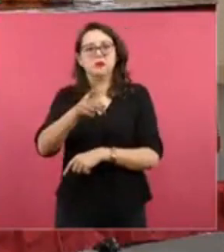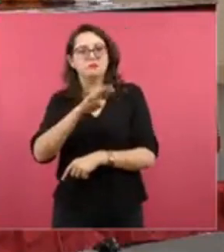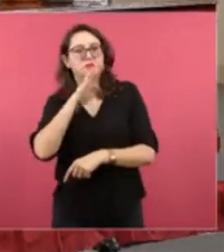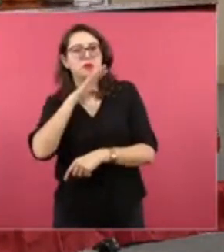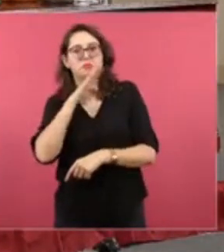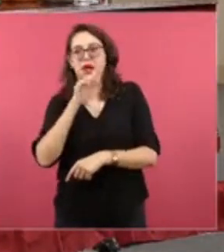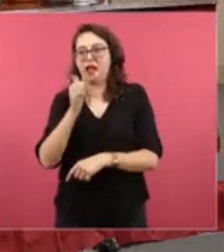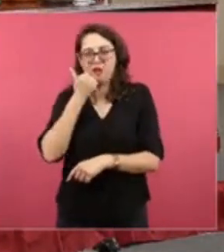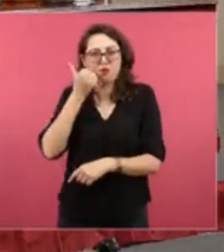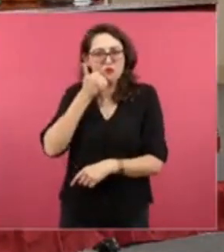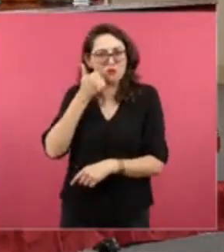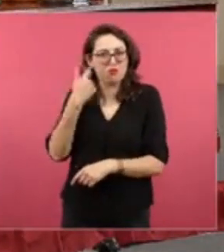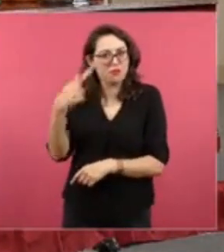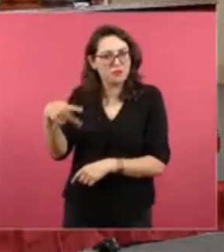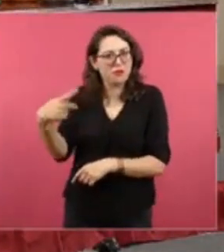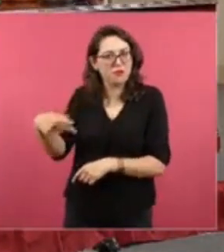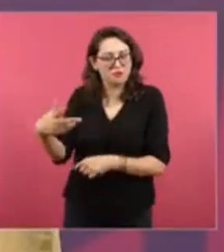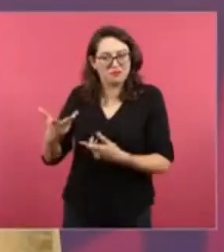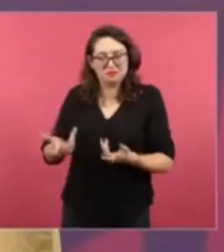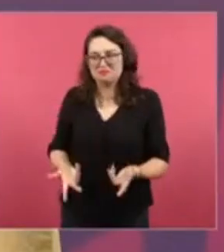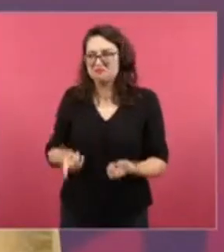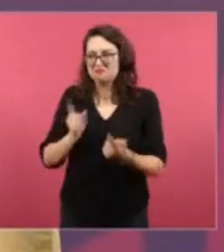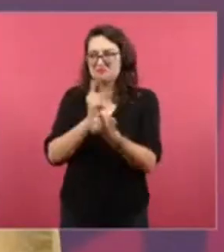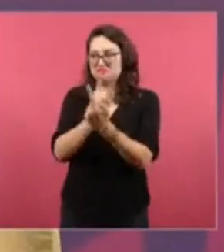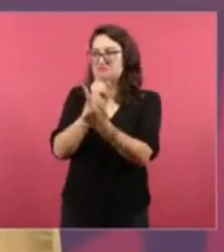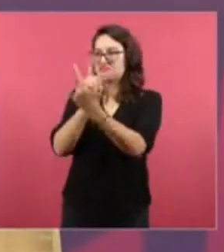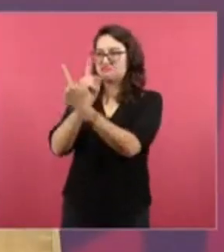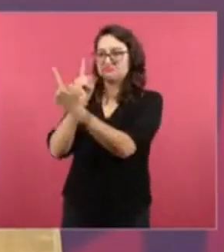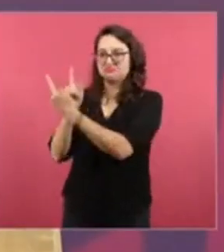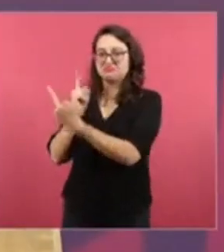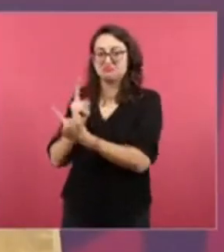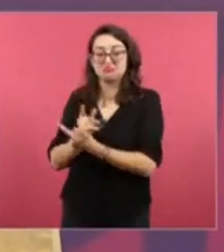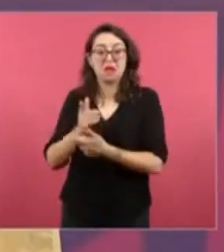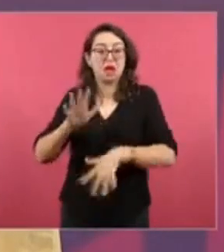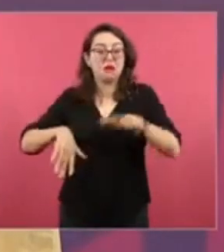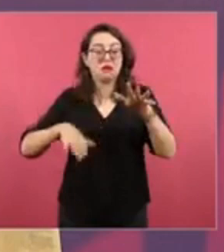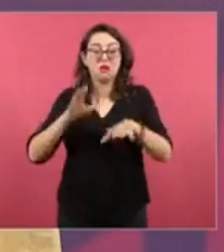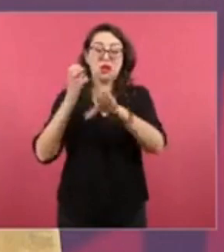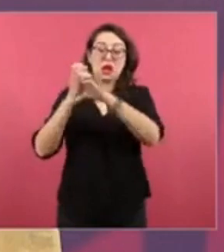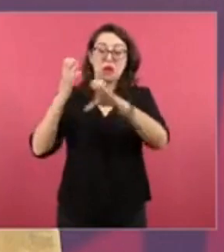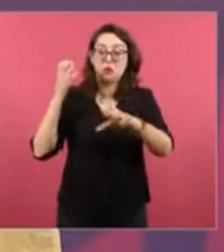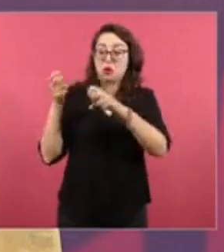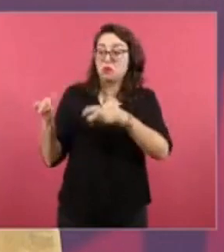o cuando en las comunidades está el maestro en el camión.